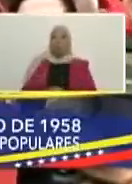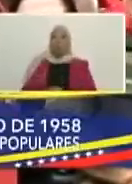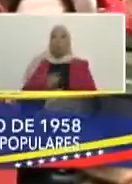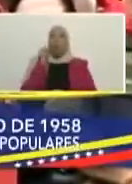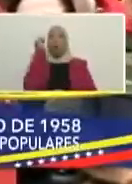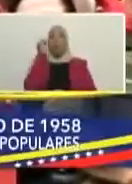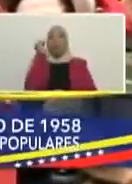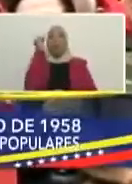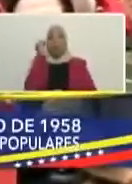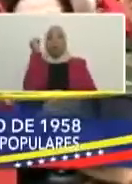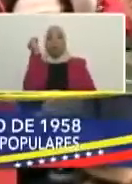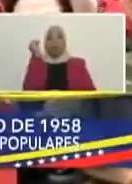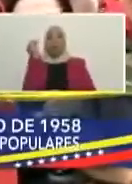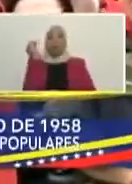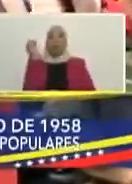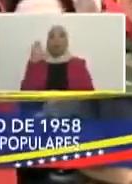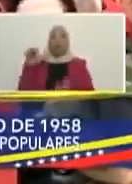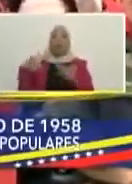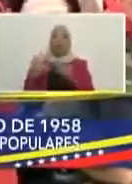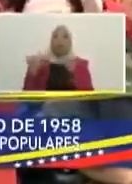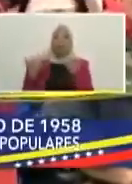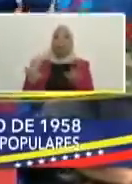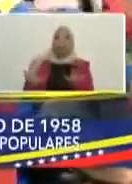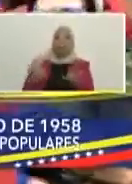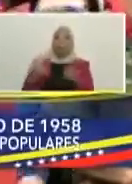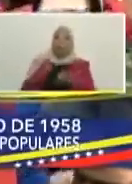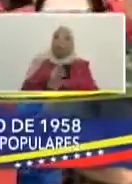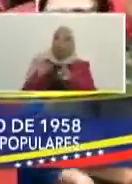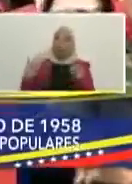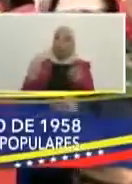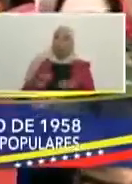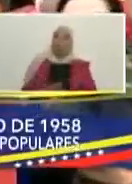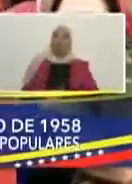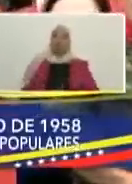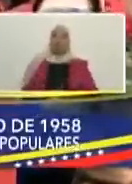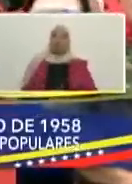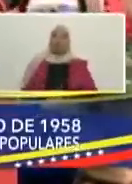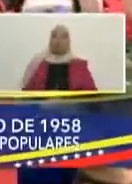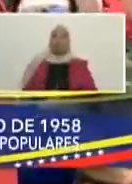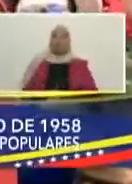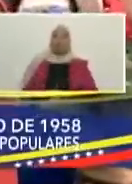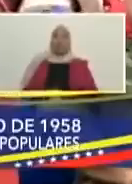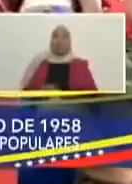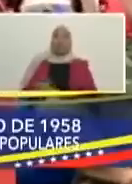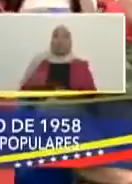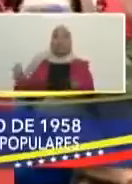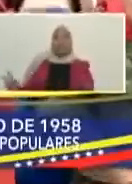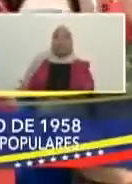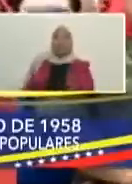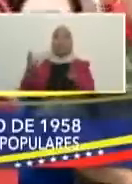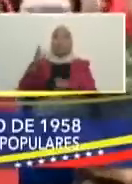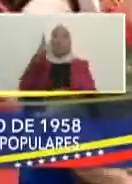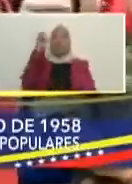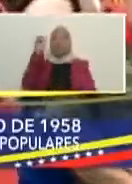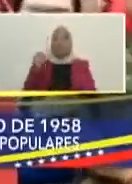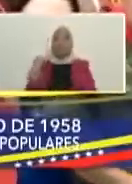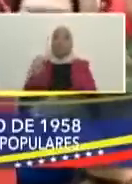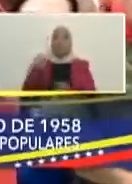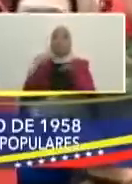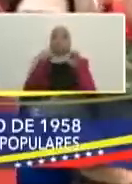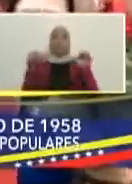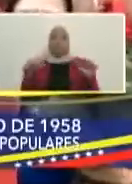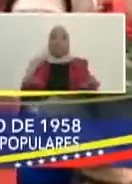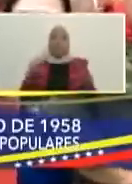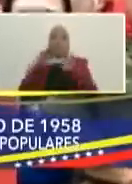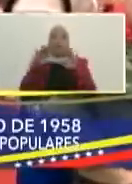Creyeron que había llegado el momento ya de imponerle la dictadura del capitalismo neoliberal